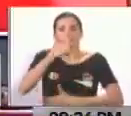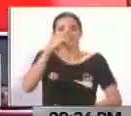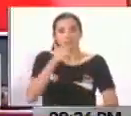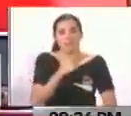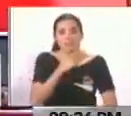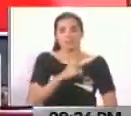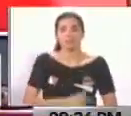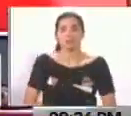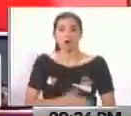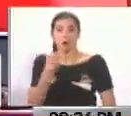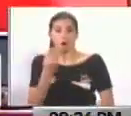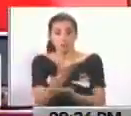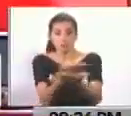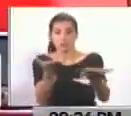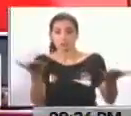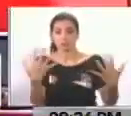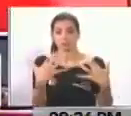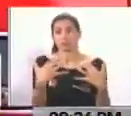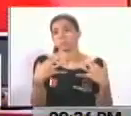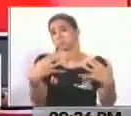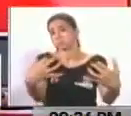Aquí hay una juventud